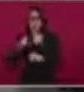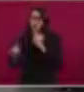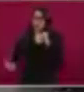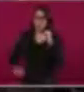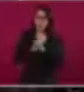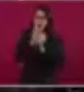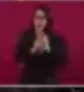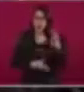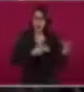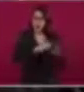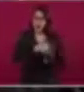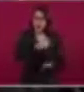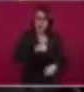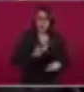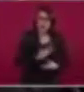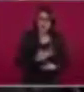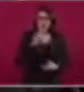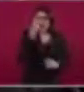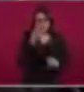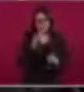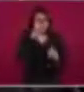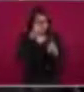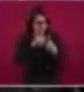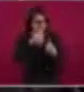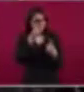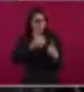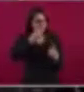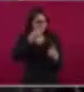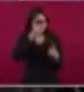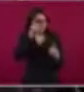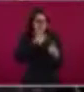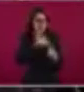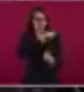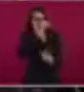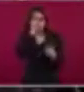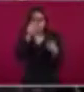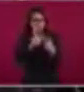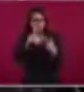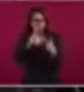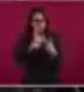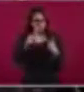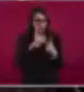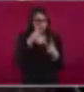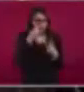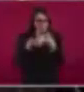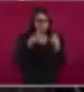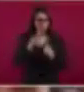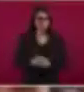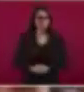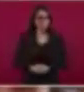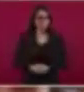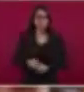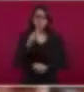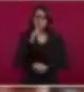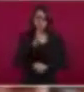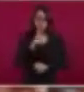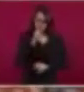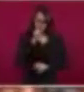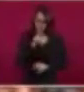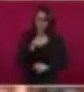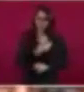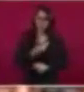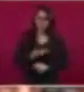que tenemos? Esa sería la primera pregunta, presidente. Y la segunda, usted ha señalado que